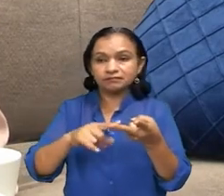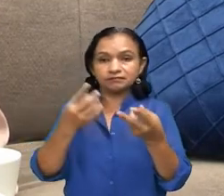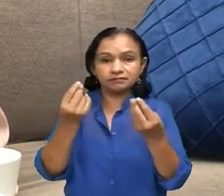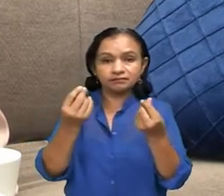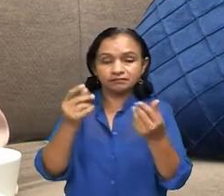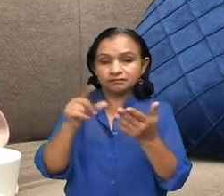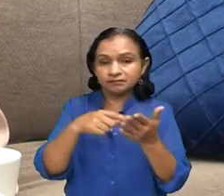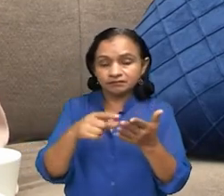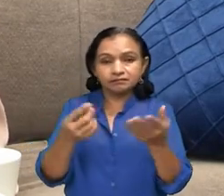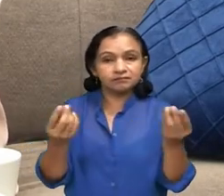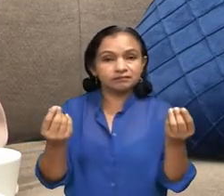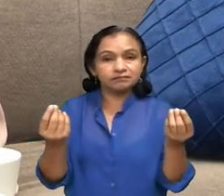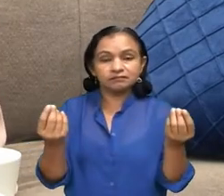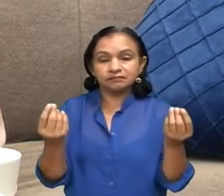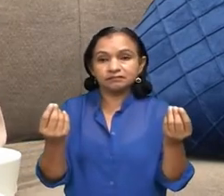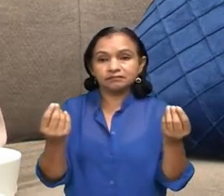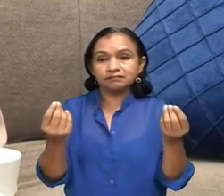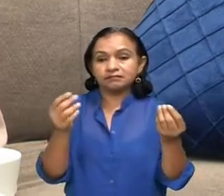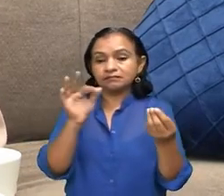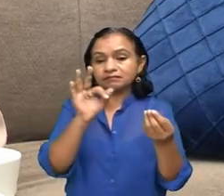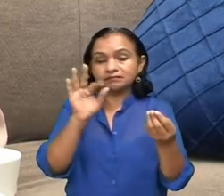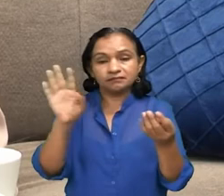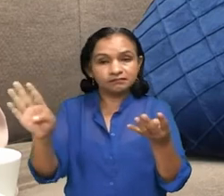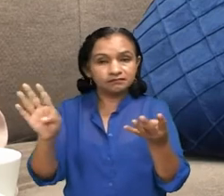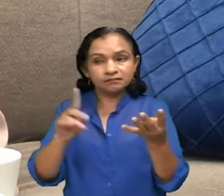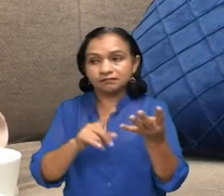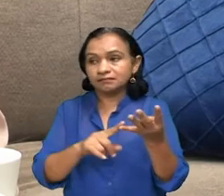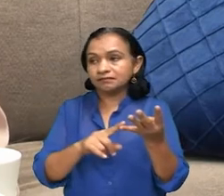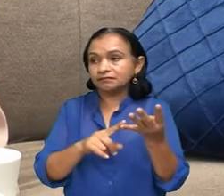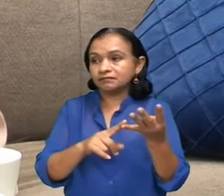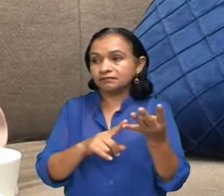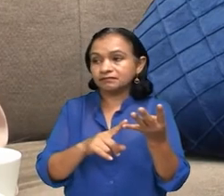dinero electrónico. Ya su Facebook iba a sacar